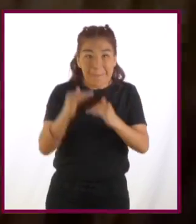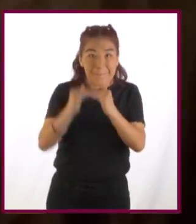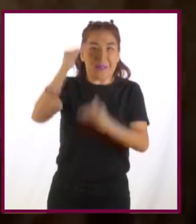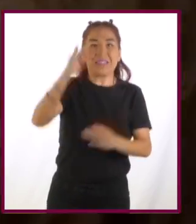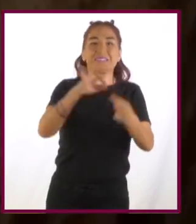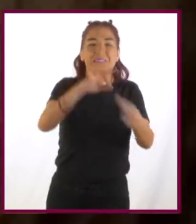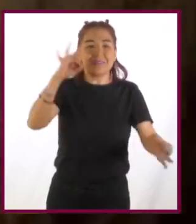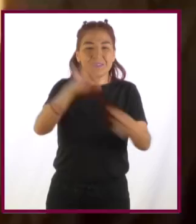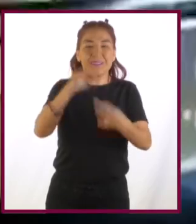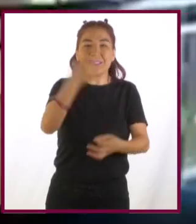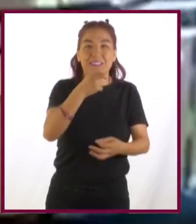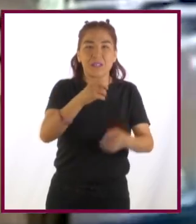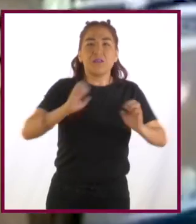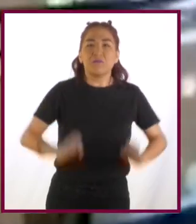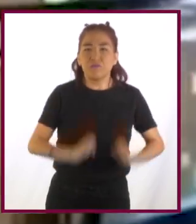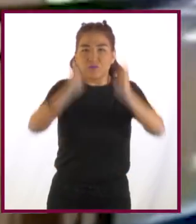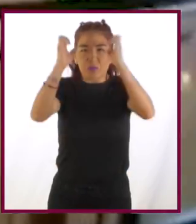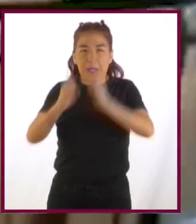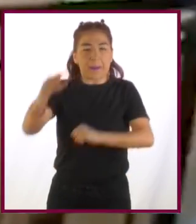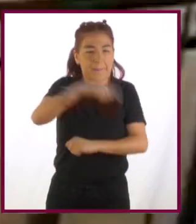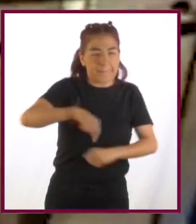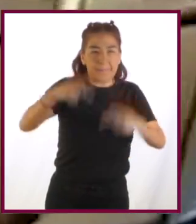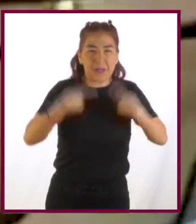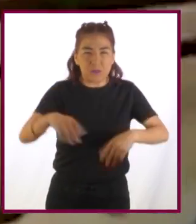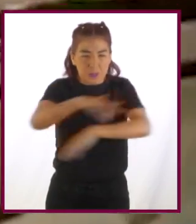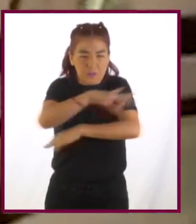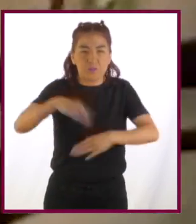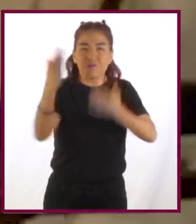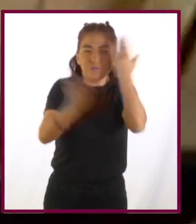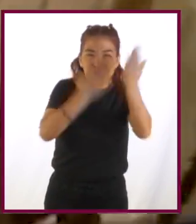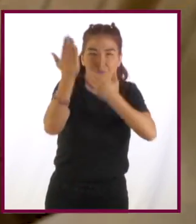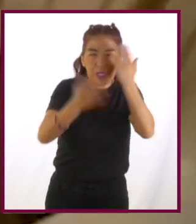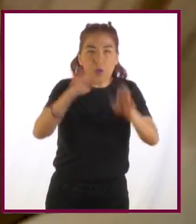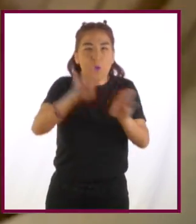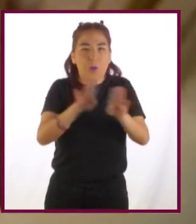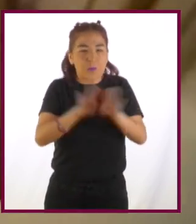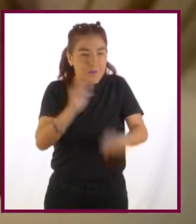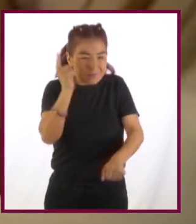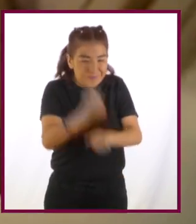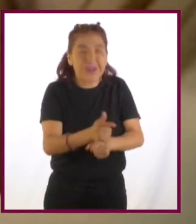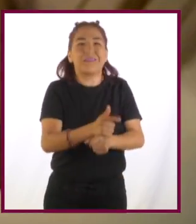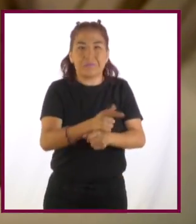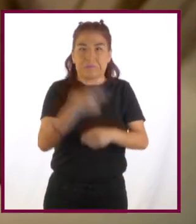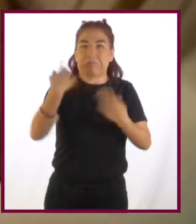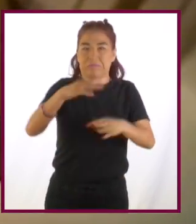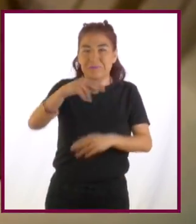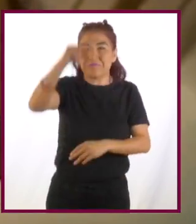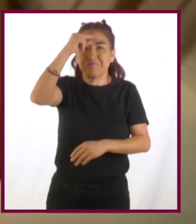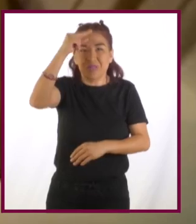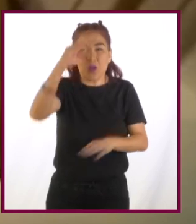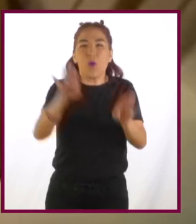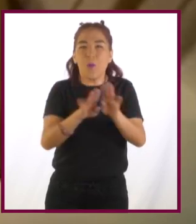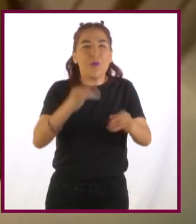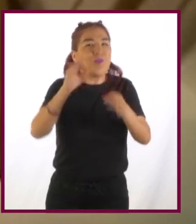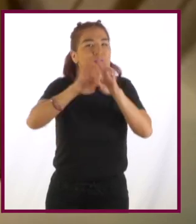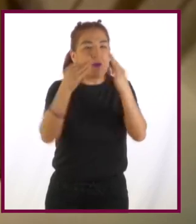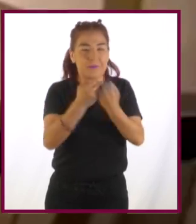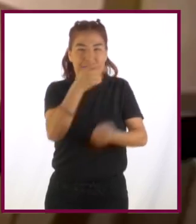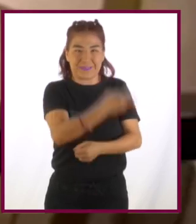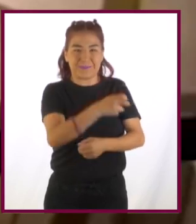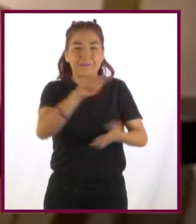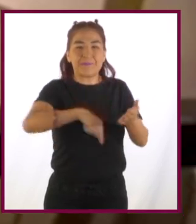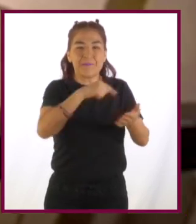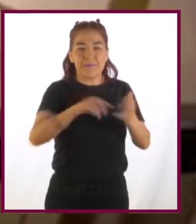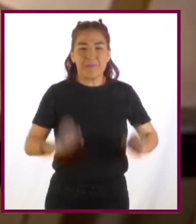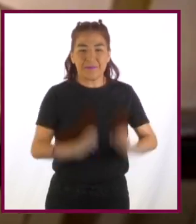formas de aumentar la elasticidad de un edificio ha llevado a los arquitectos a encontrar soluciones bastante ingeniosas. Este edificio,